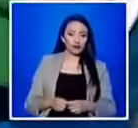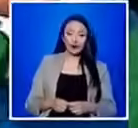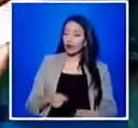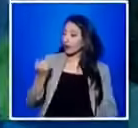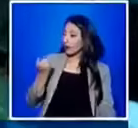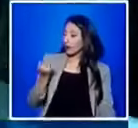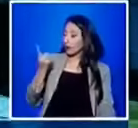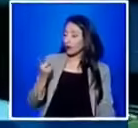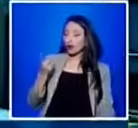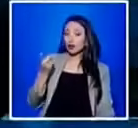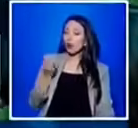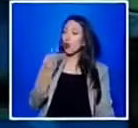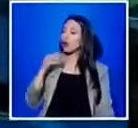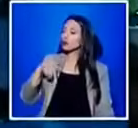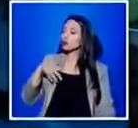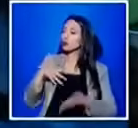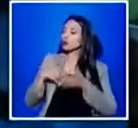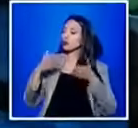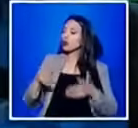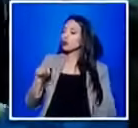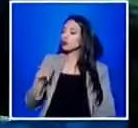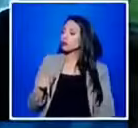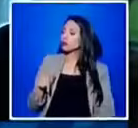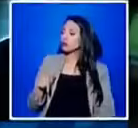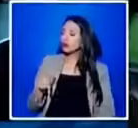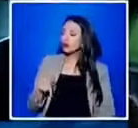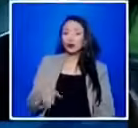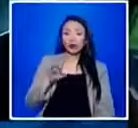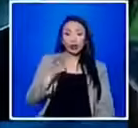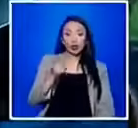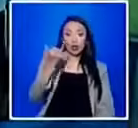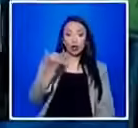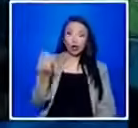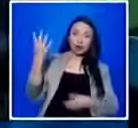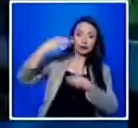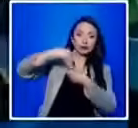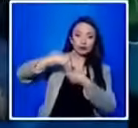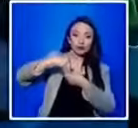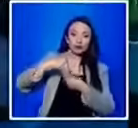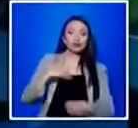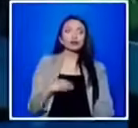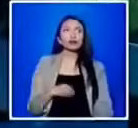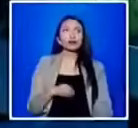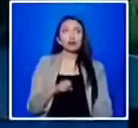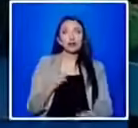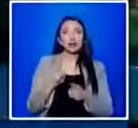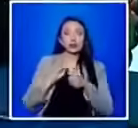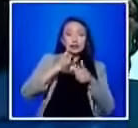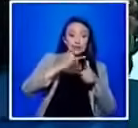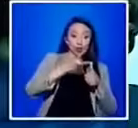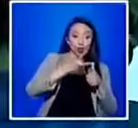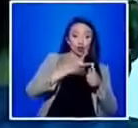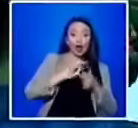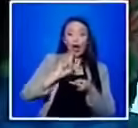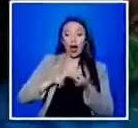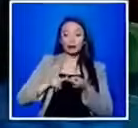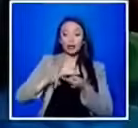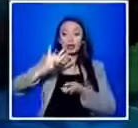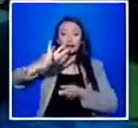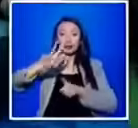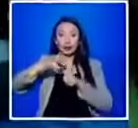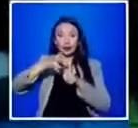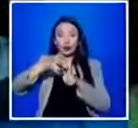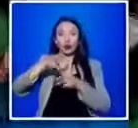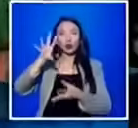chicos de aquí ya están empezando. ¿Cuántos estudiantes empiezan hoy? Hoy día se incorporaron de segundo a séptimo.